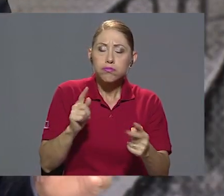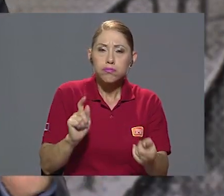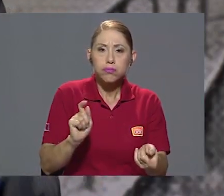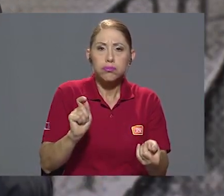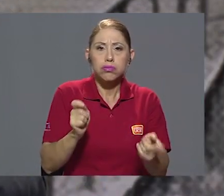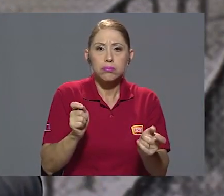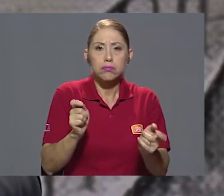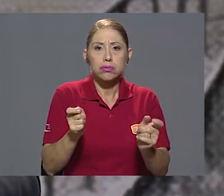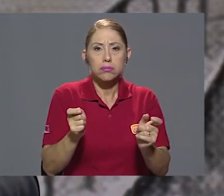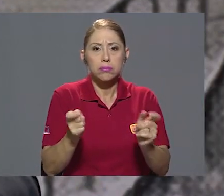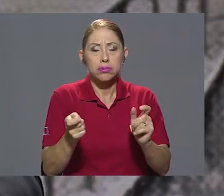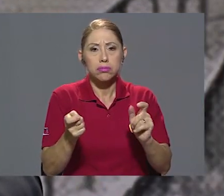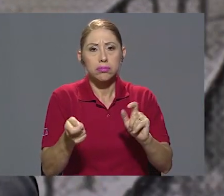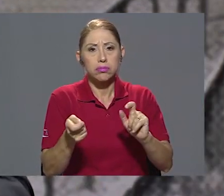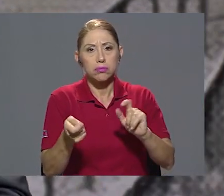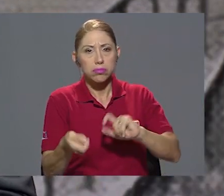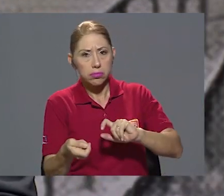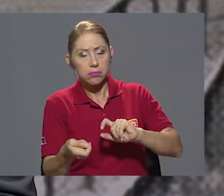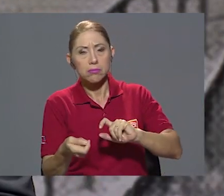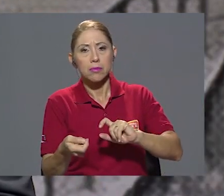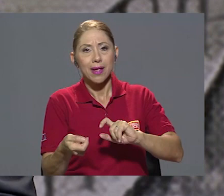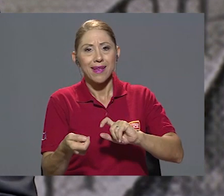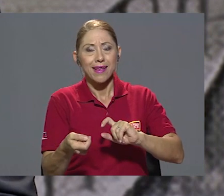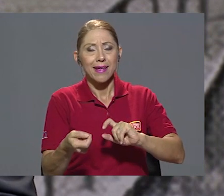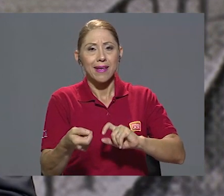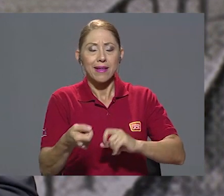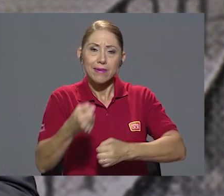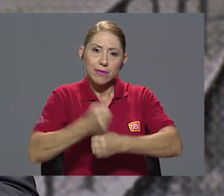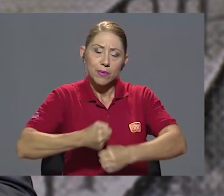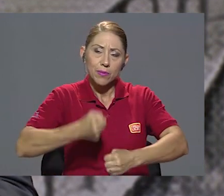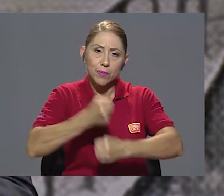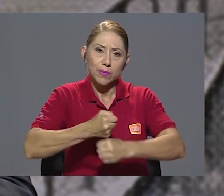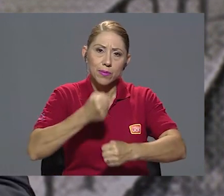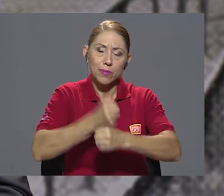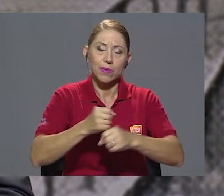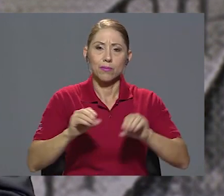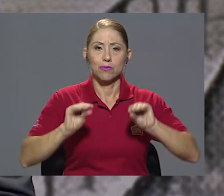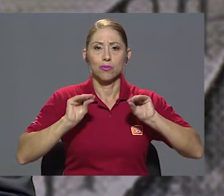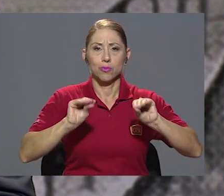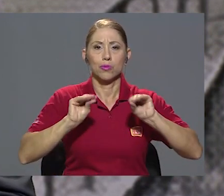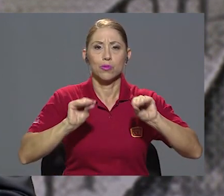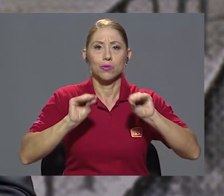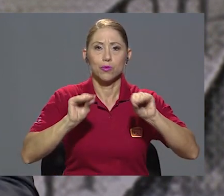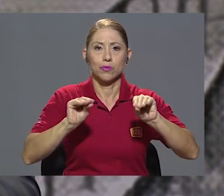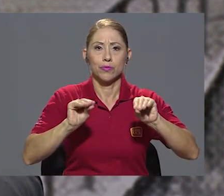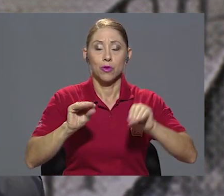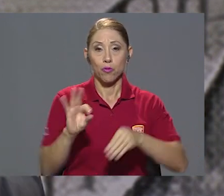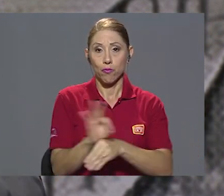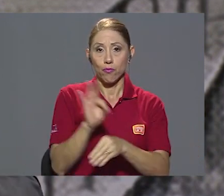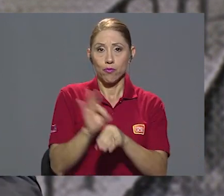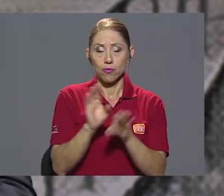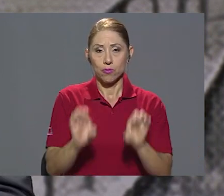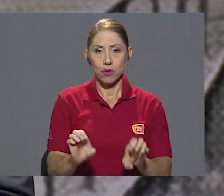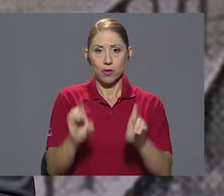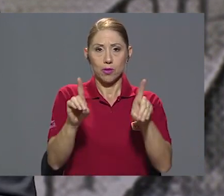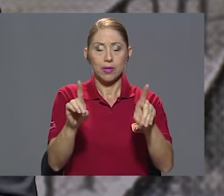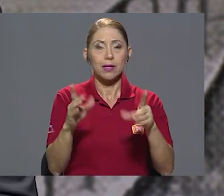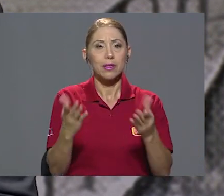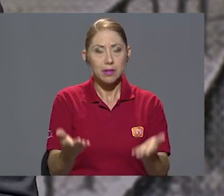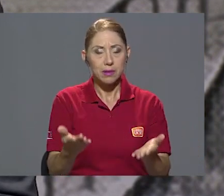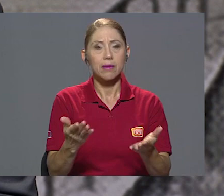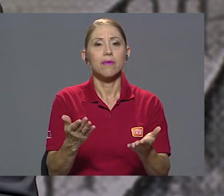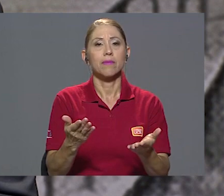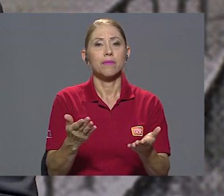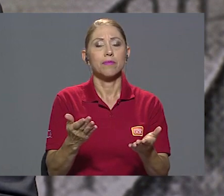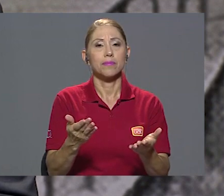modificando, ir transformando precisamente el quehacer docente y la función educativa que con ello